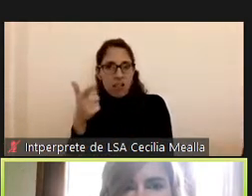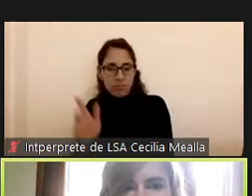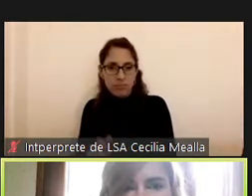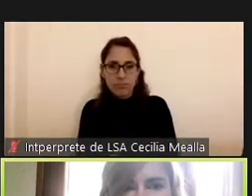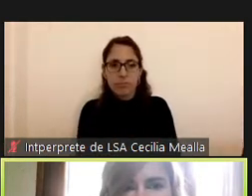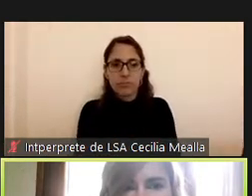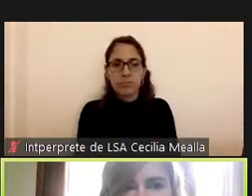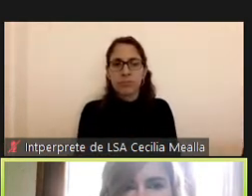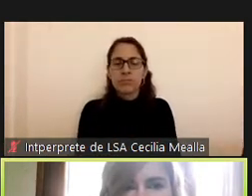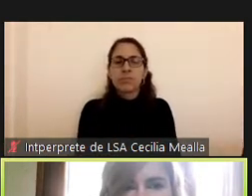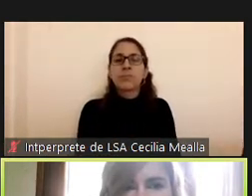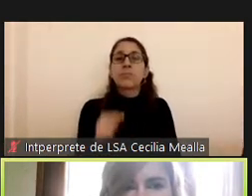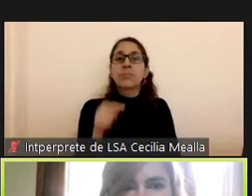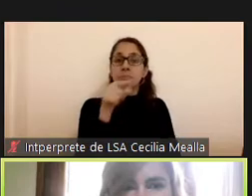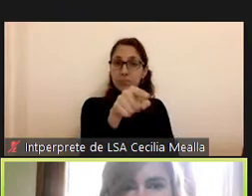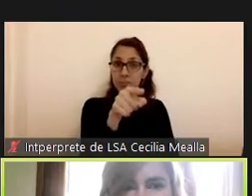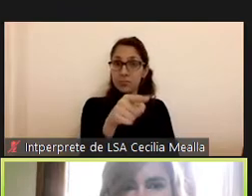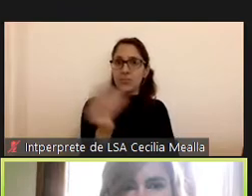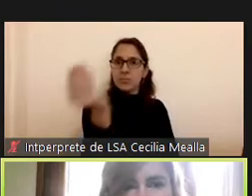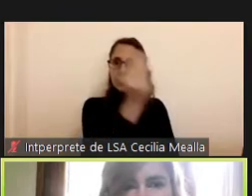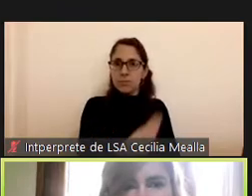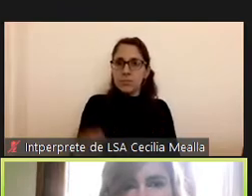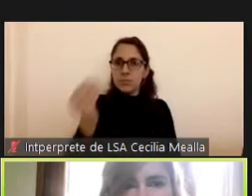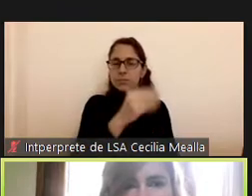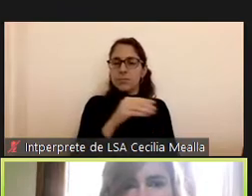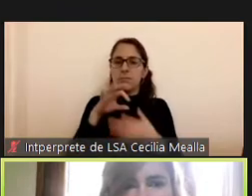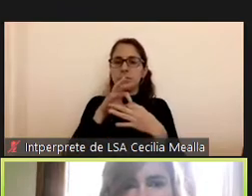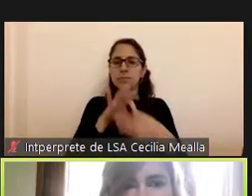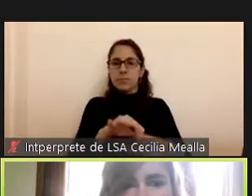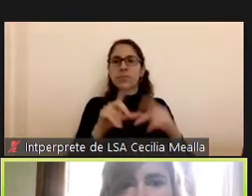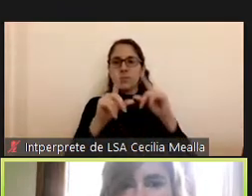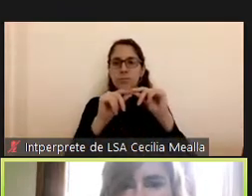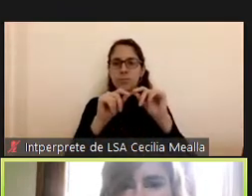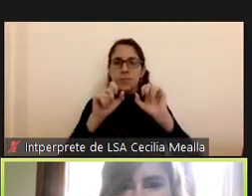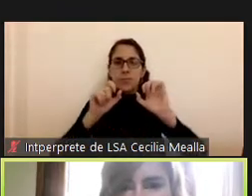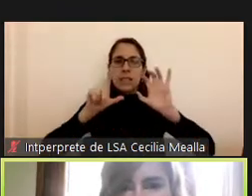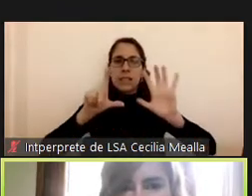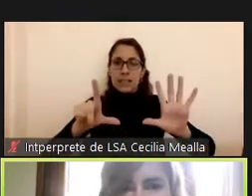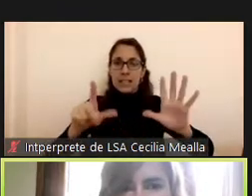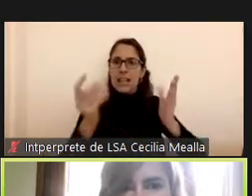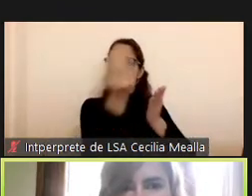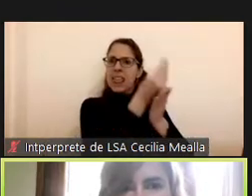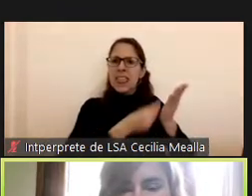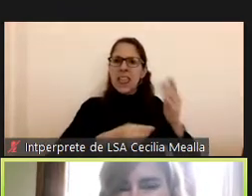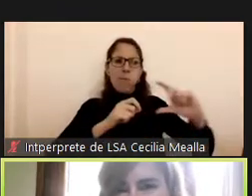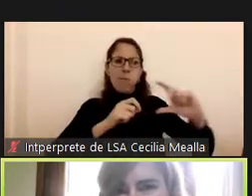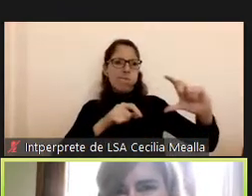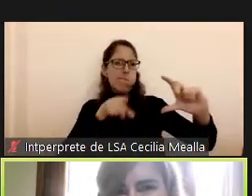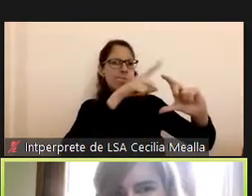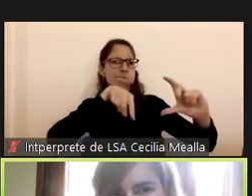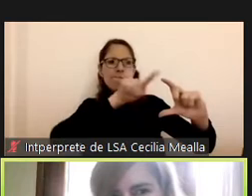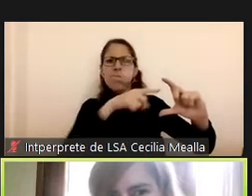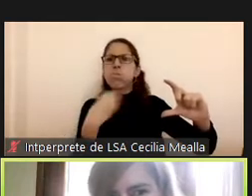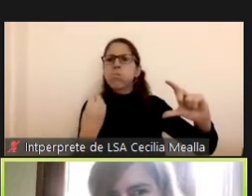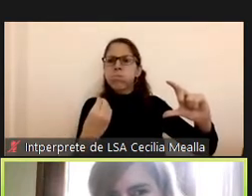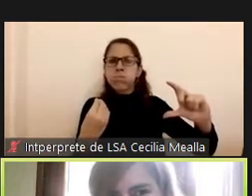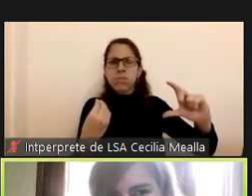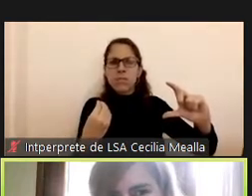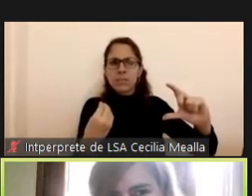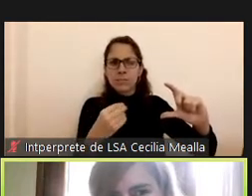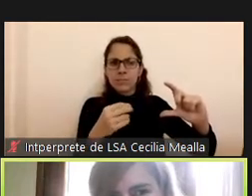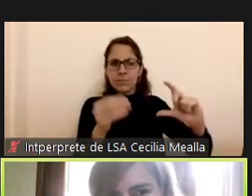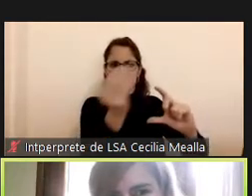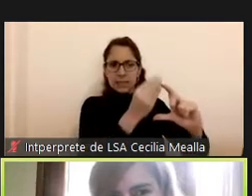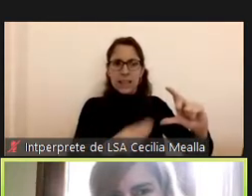Bueno, esta sería la pregunta 7. Acá tienen el esquema de un esporo y un esquema donde van a tener